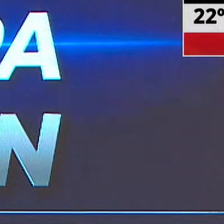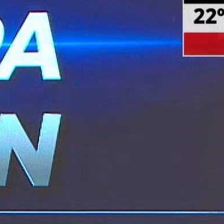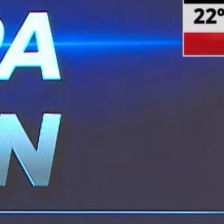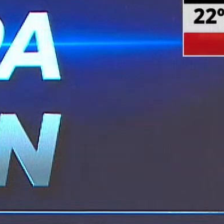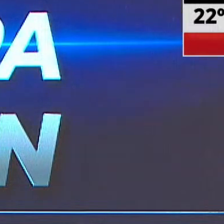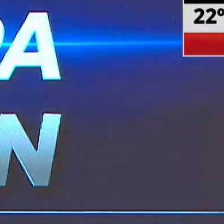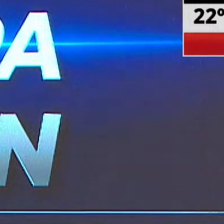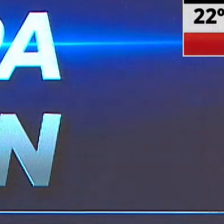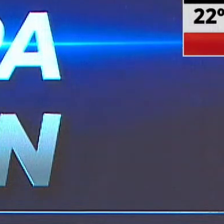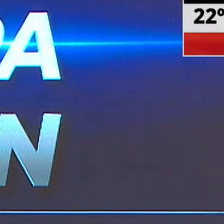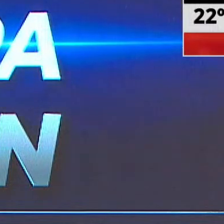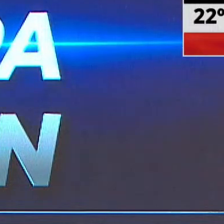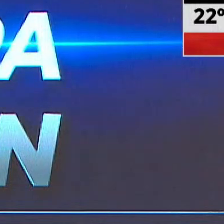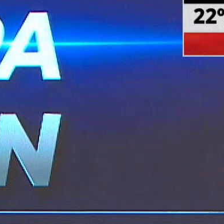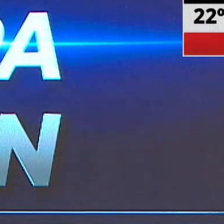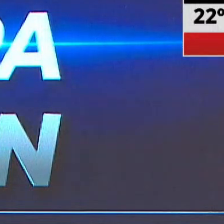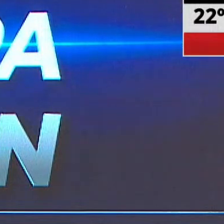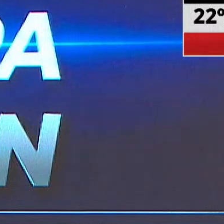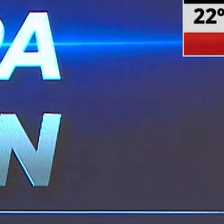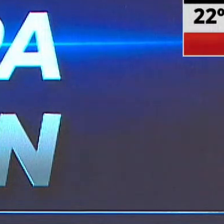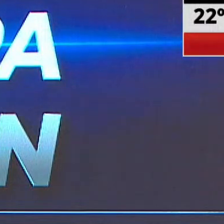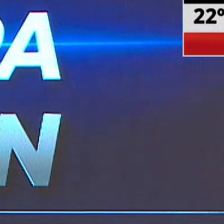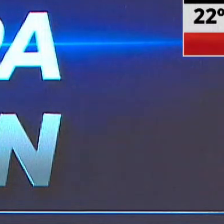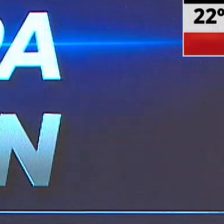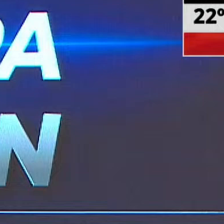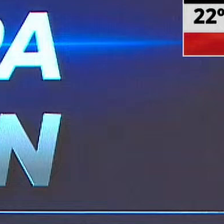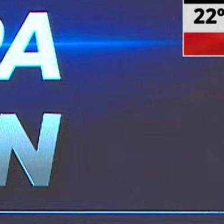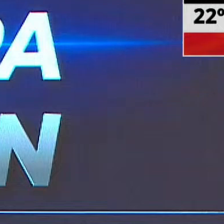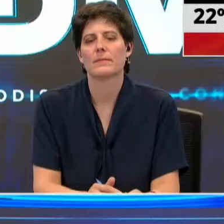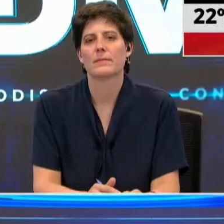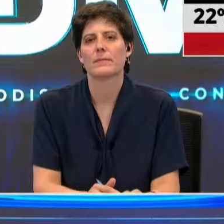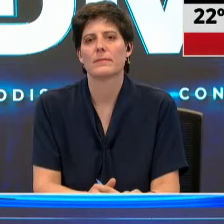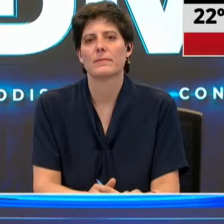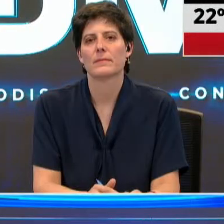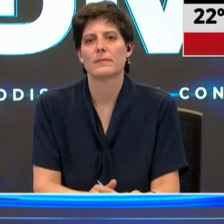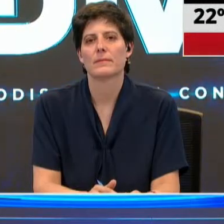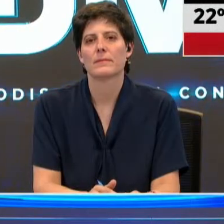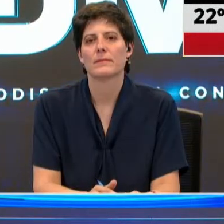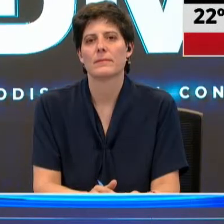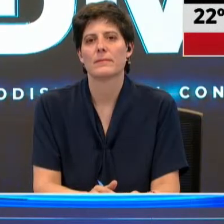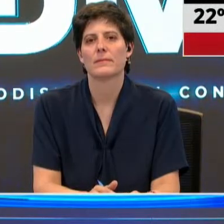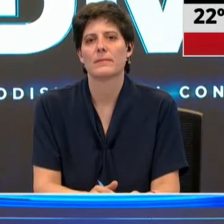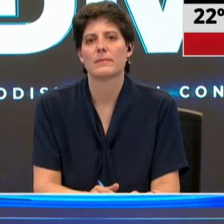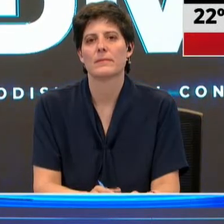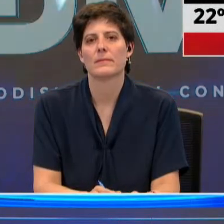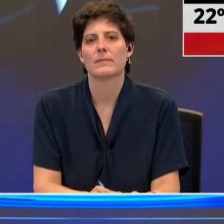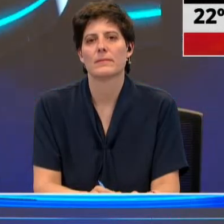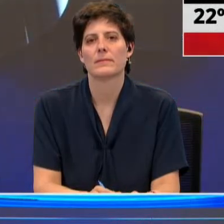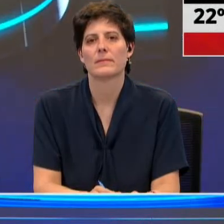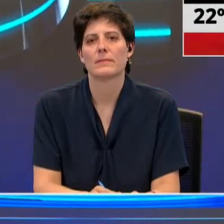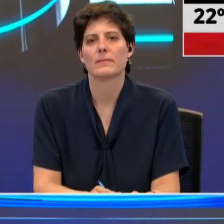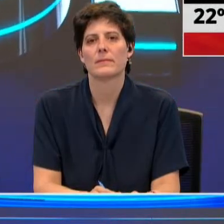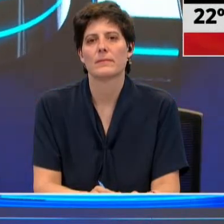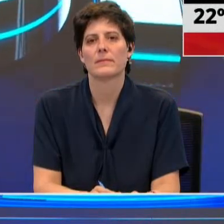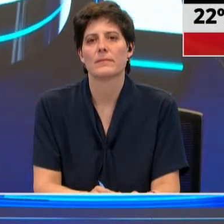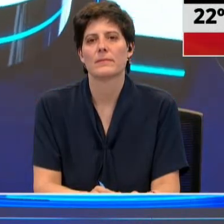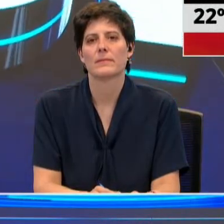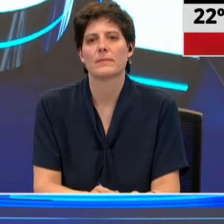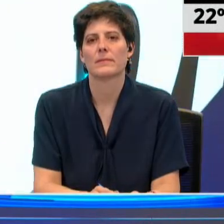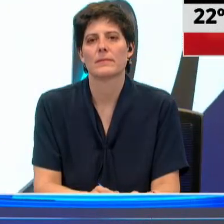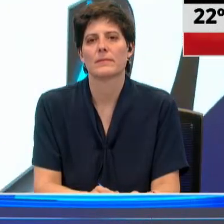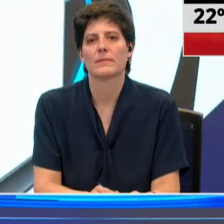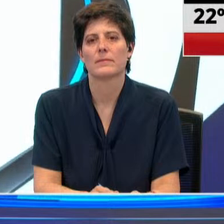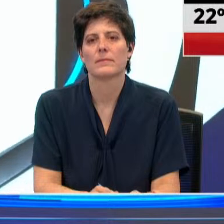la discusión interna del bloque del PRO, especialmente entre los sectores que responden a Patricia Bullrich y que hasta hace algunos